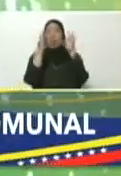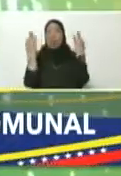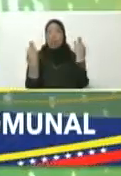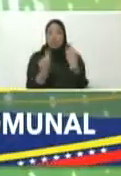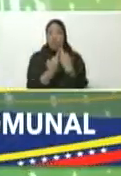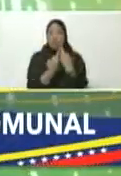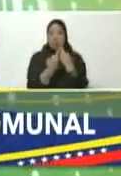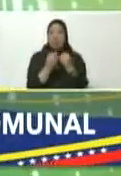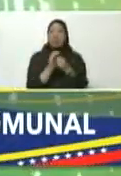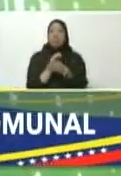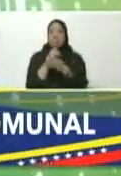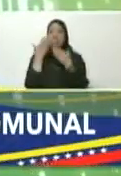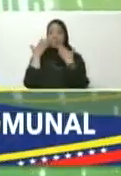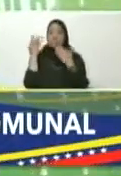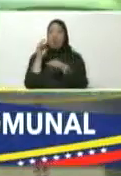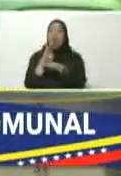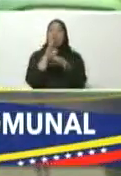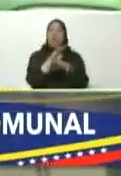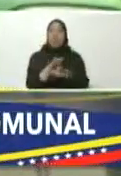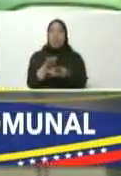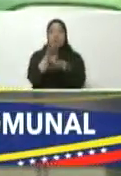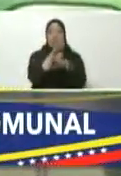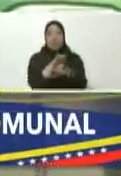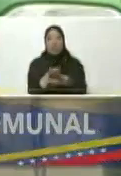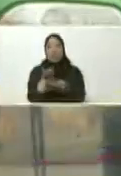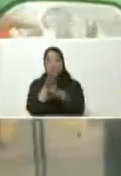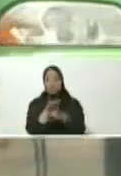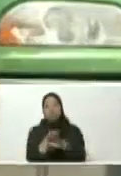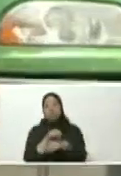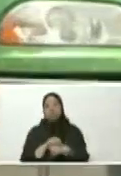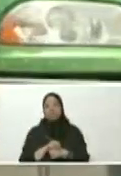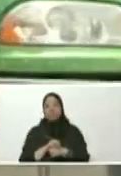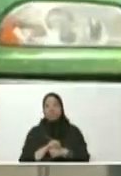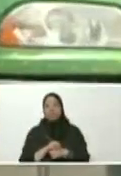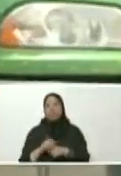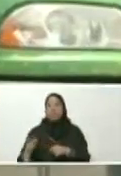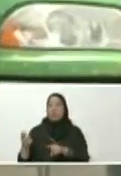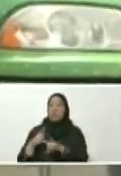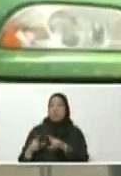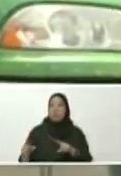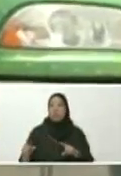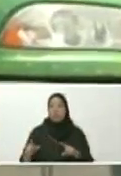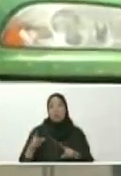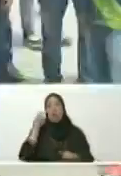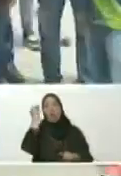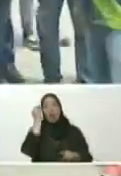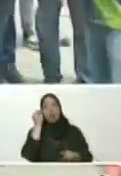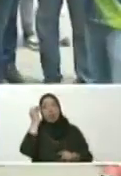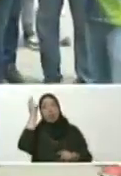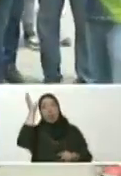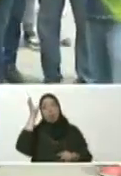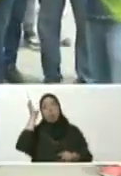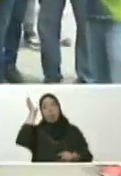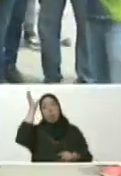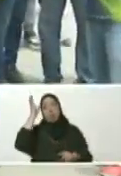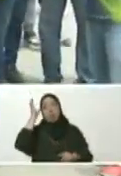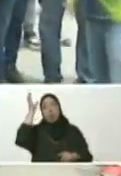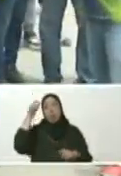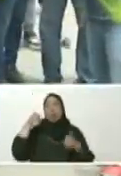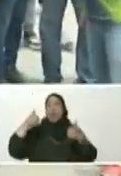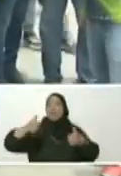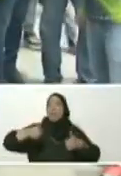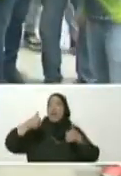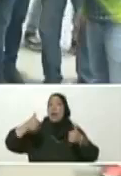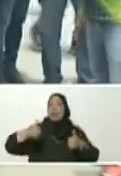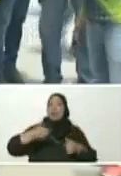bendiga y me los cuide. Bueno. Fíjese, presidente, otra cosa. Aquí están consignas, mira, la Cava, la gente gritando consigna. Allá están, bueno,